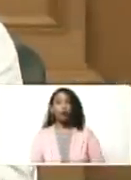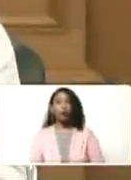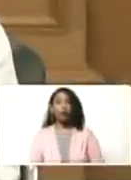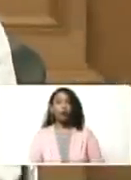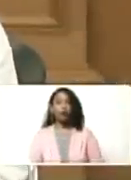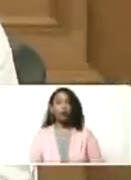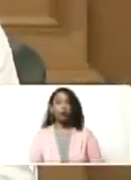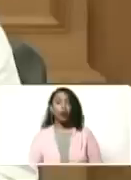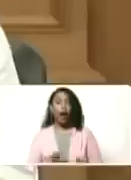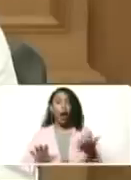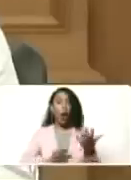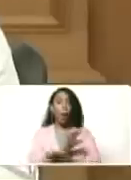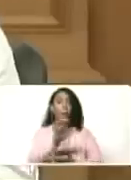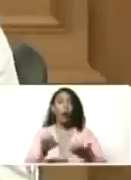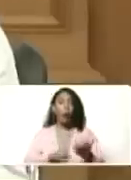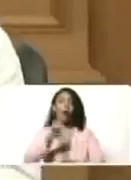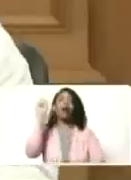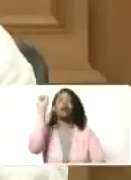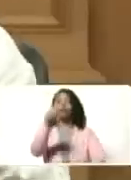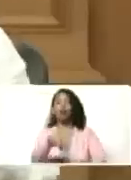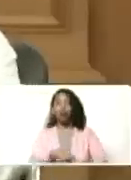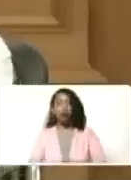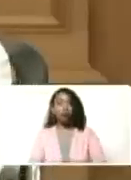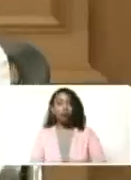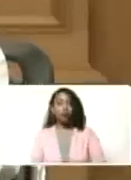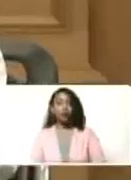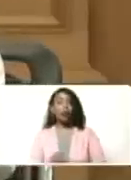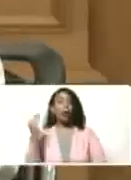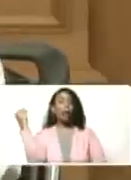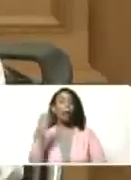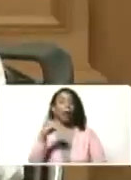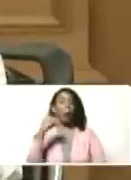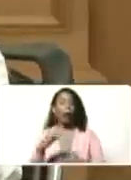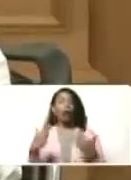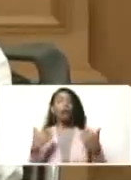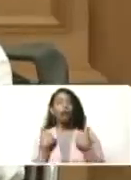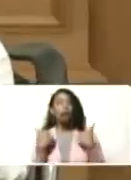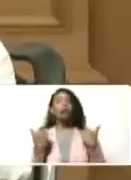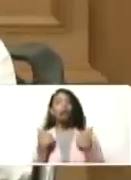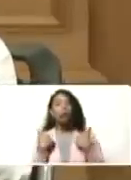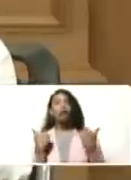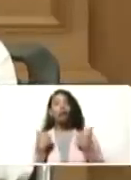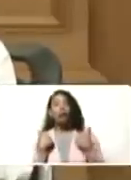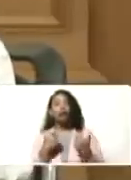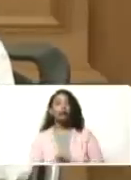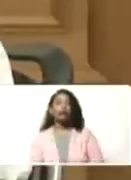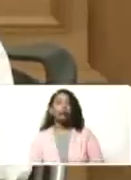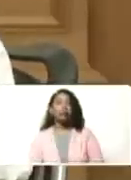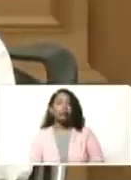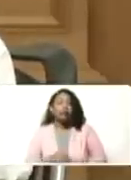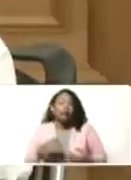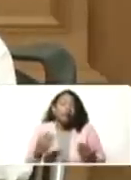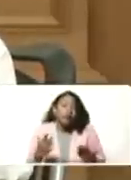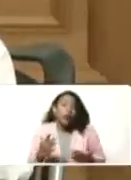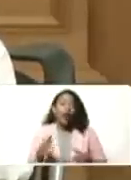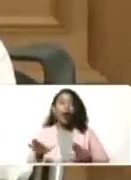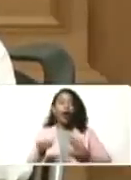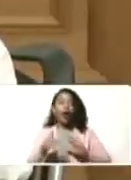y sus problemas también cada vez más agobiantes. Es